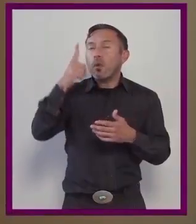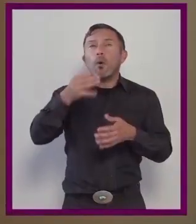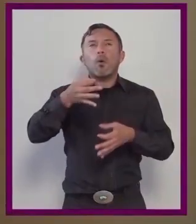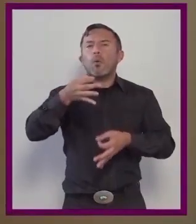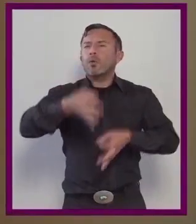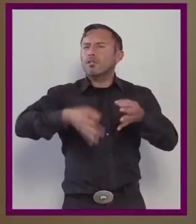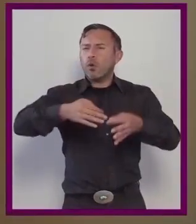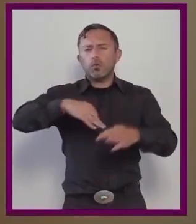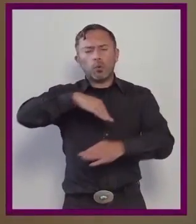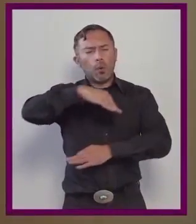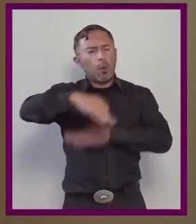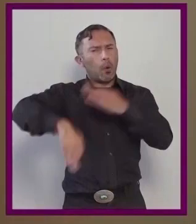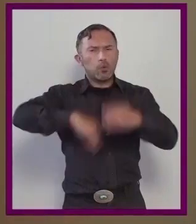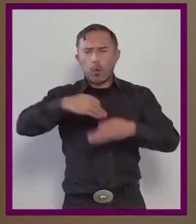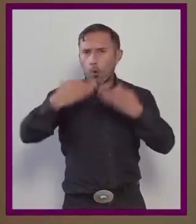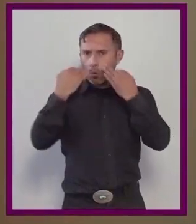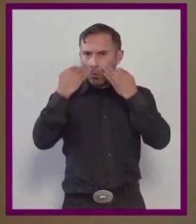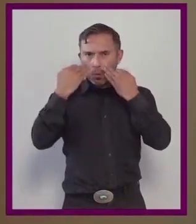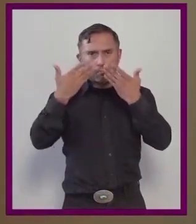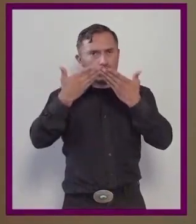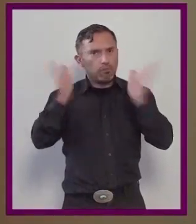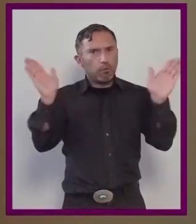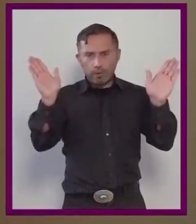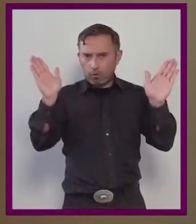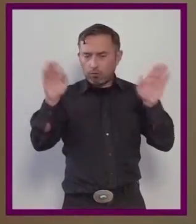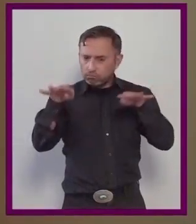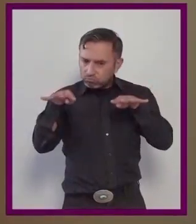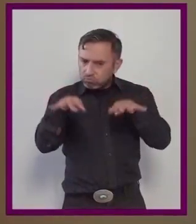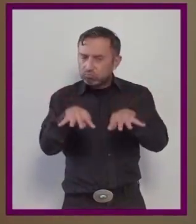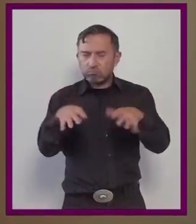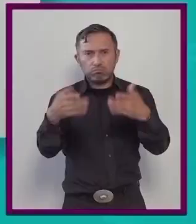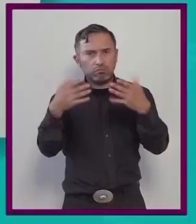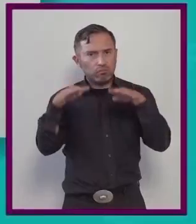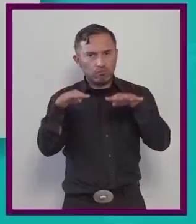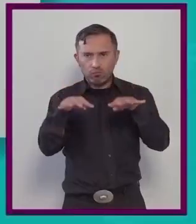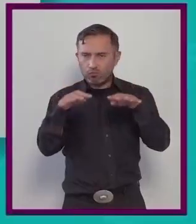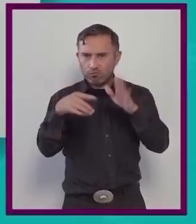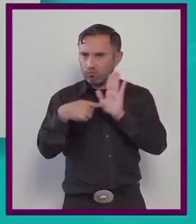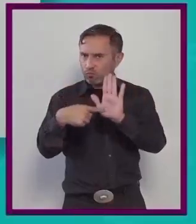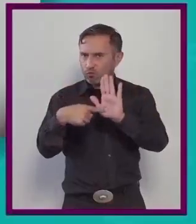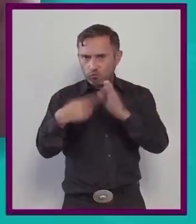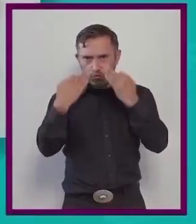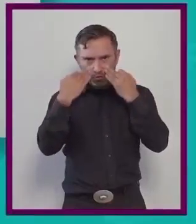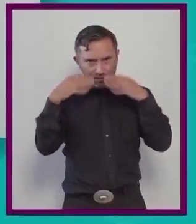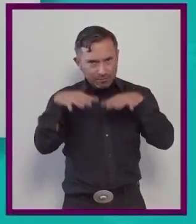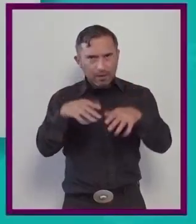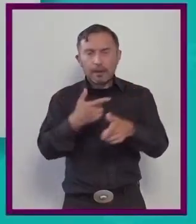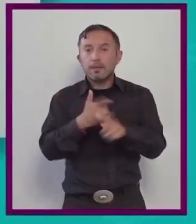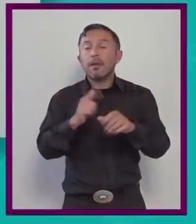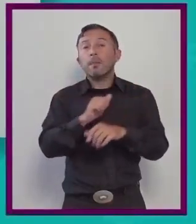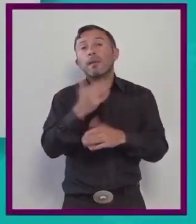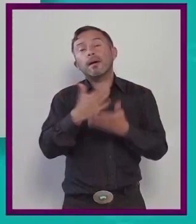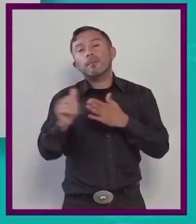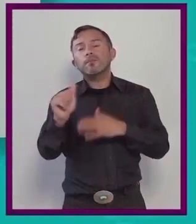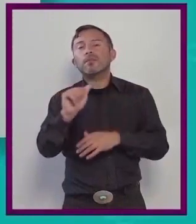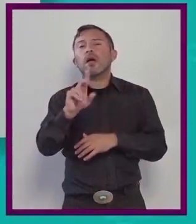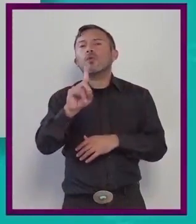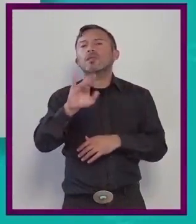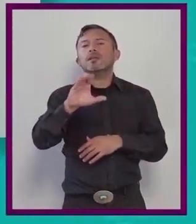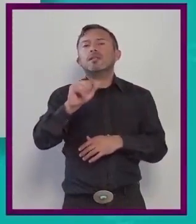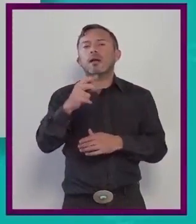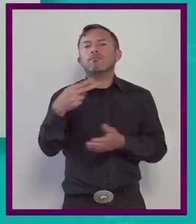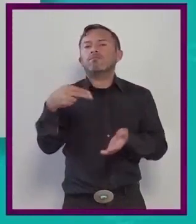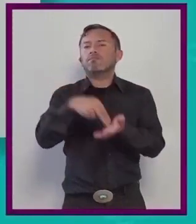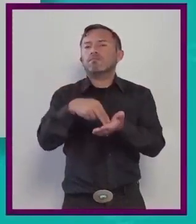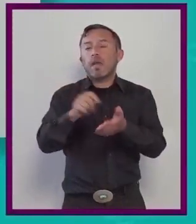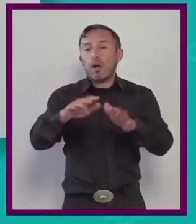sí, claro, todo el sí, juicio son audiencias. es público, todo el juicio es público. Las audiencias son,